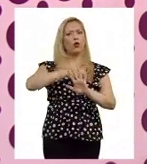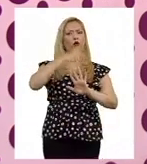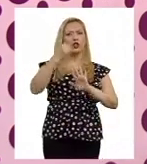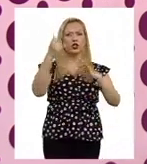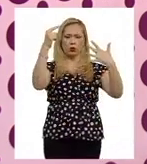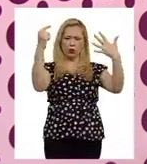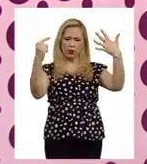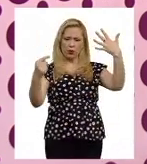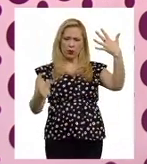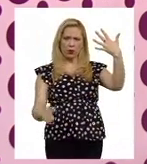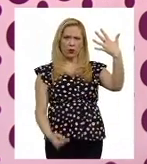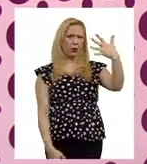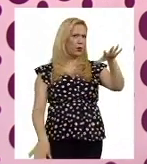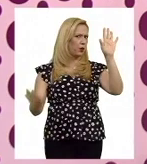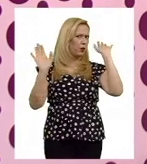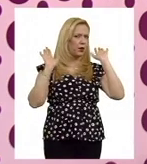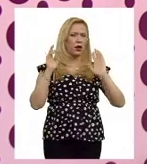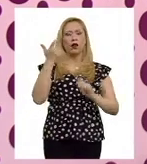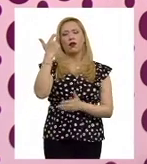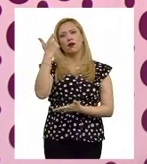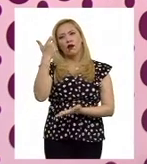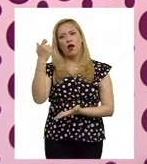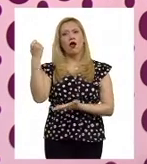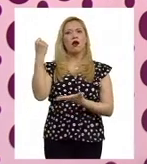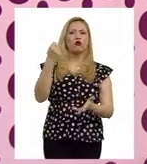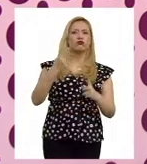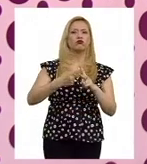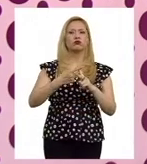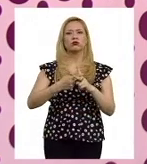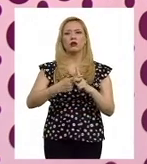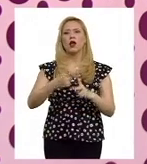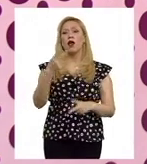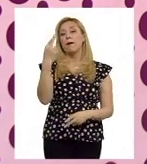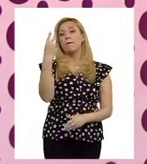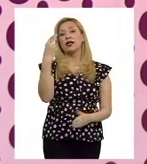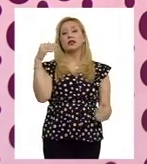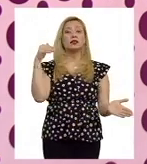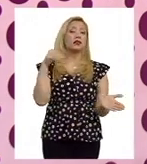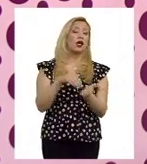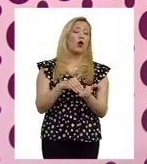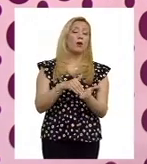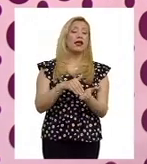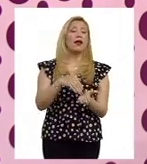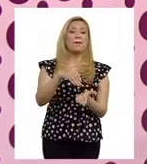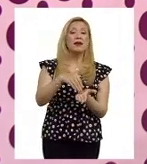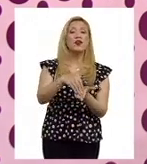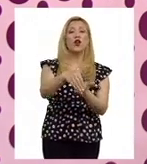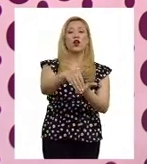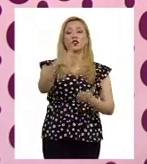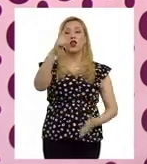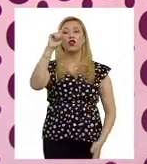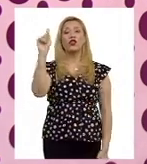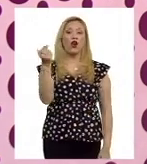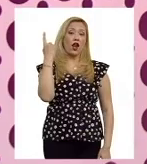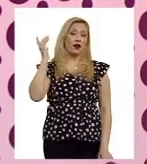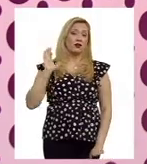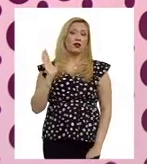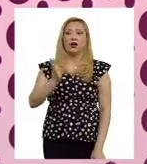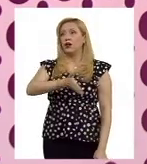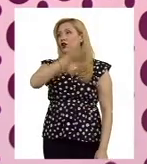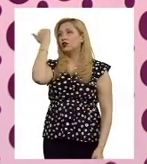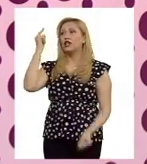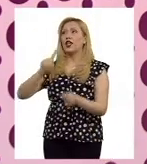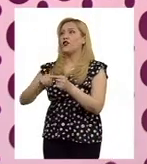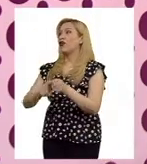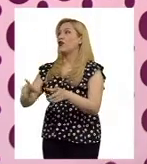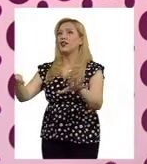es exorbitante, la estimación inicial son 25.000 millones de dólares, o sea, eso no sabemos de dónde se va